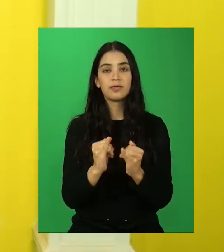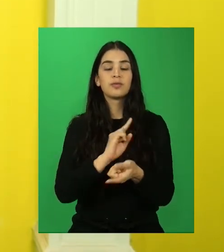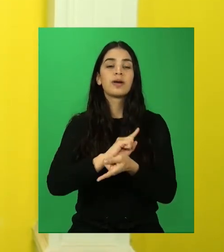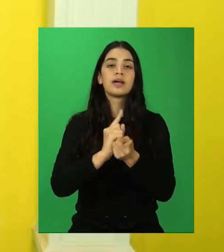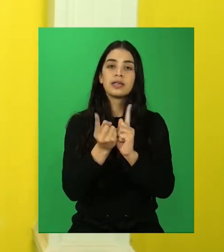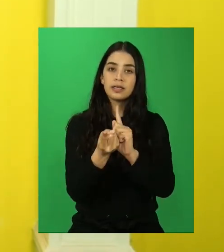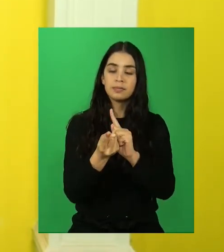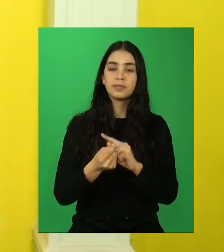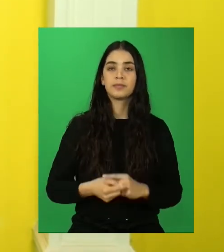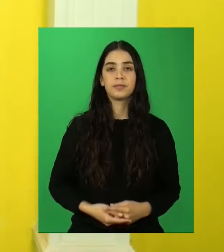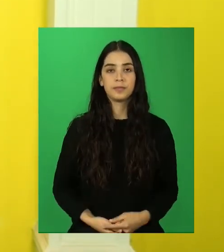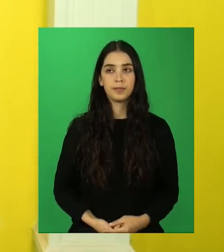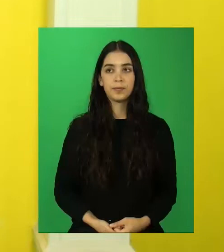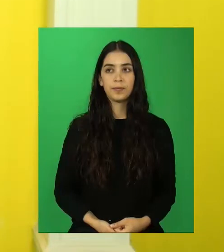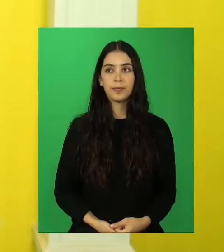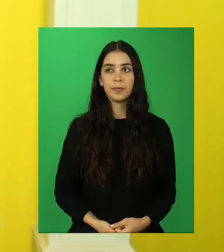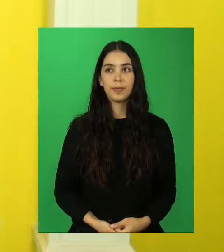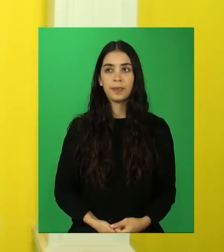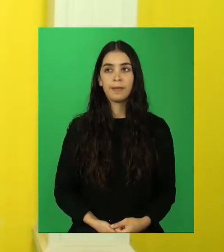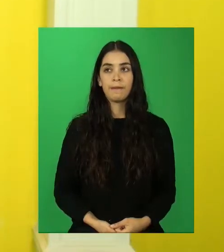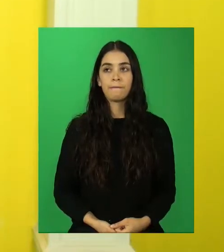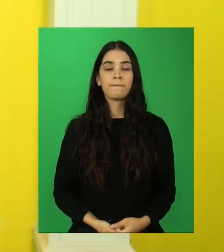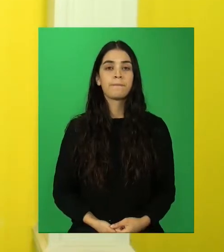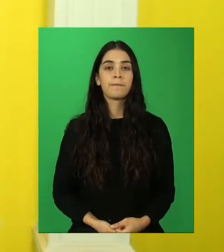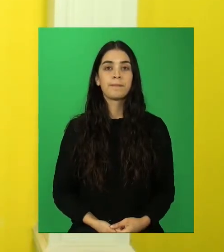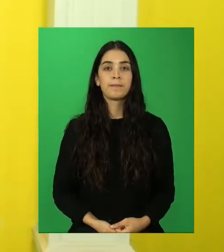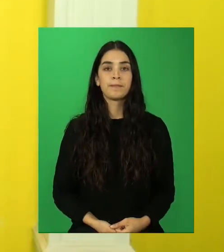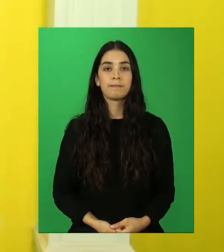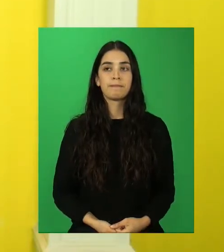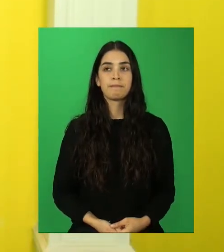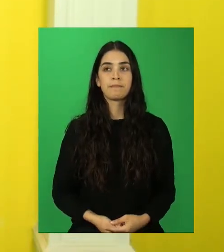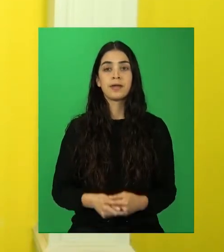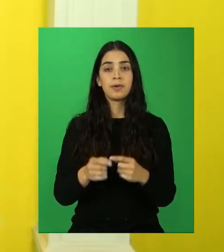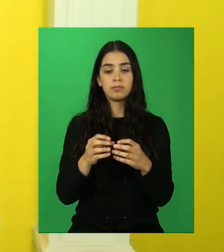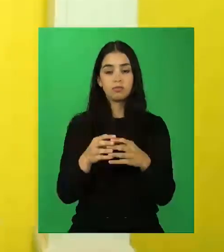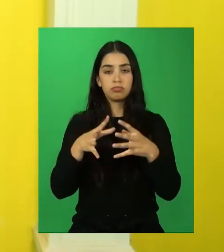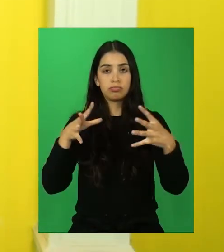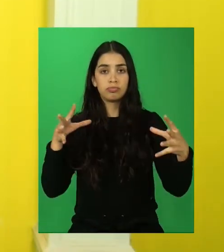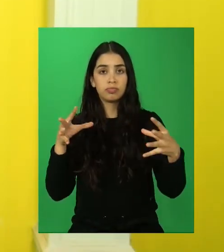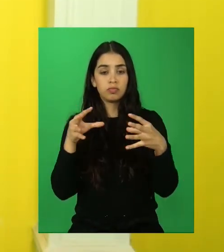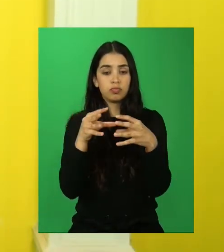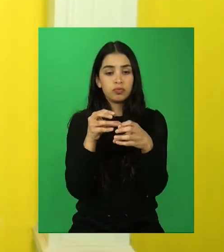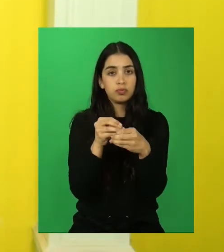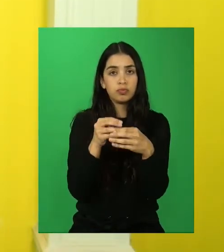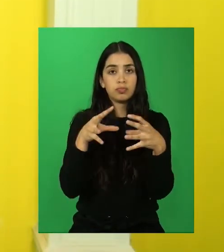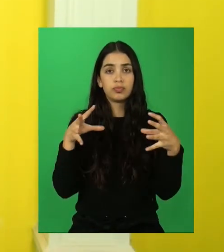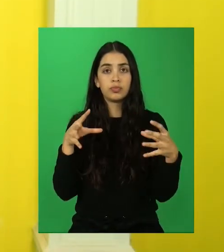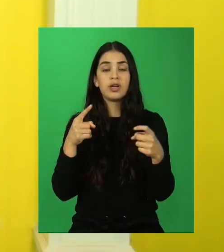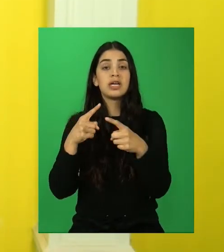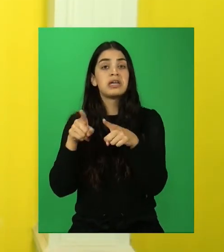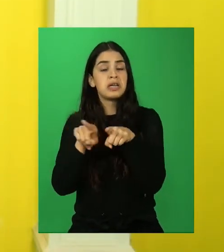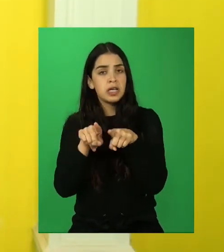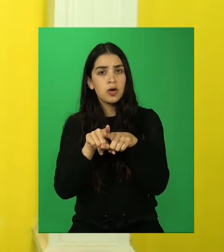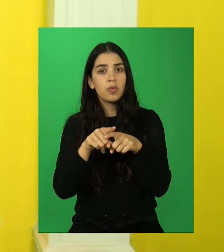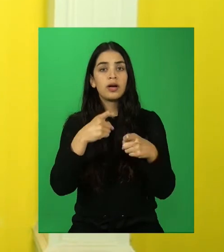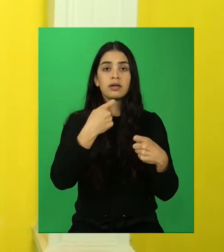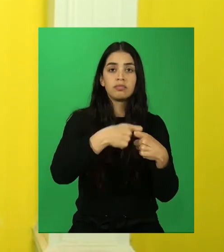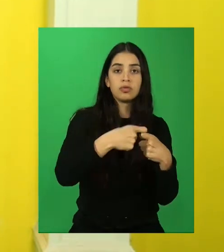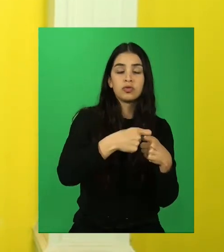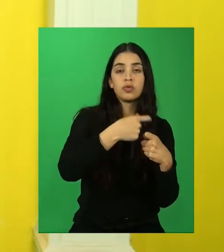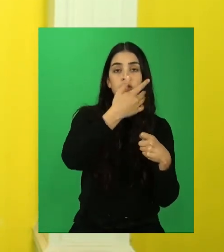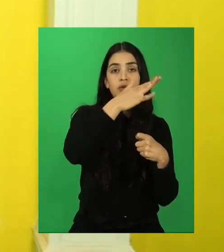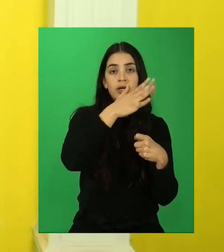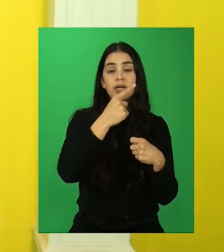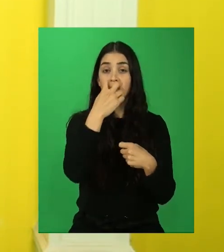lugar que ocupa. También se dilatan o contraen, al igual que los sólidos y los líquidos.